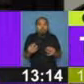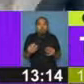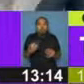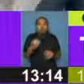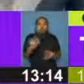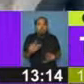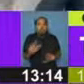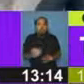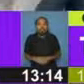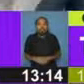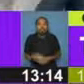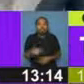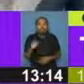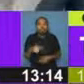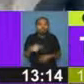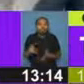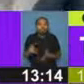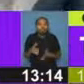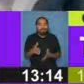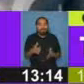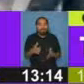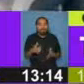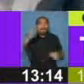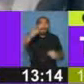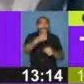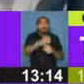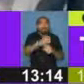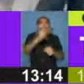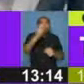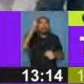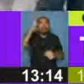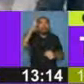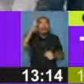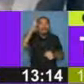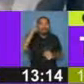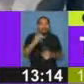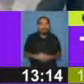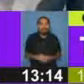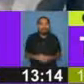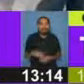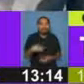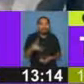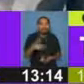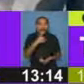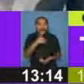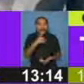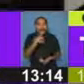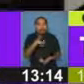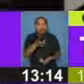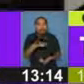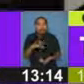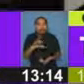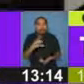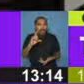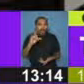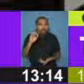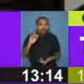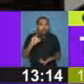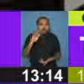camino hasta el alto Perú pero cochinoca era como casi la capital de la puna hay creo que más de seis